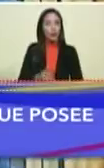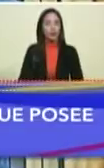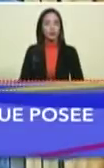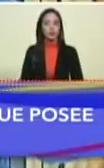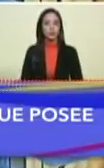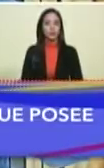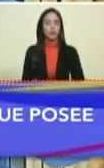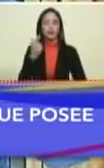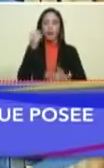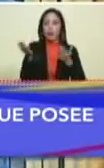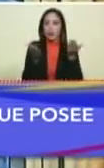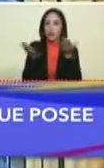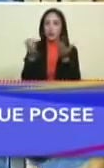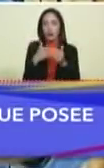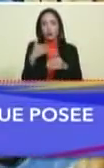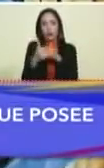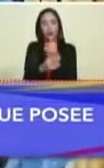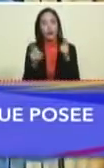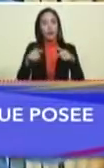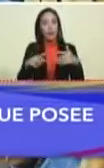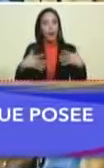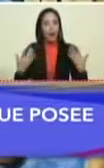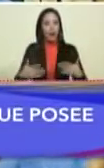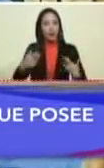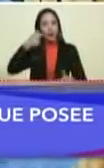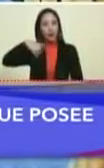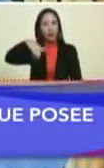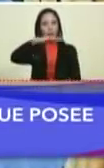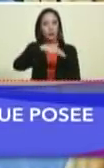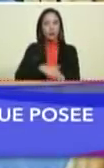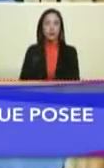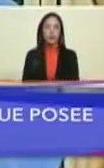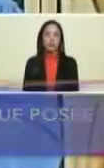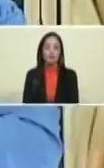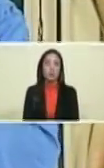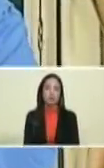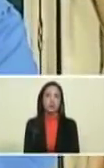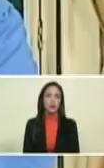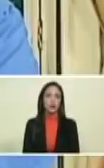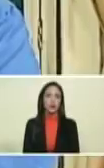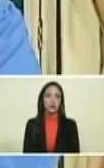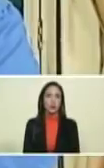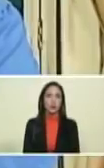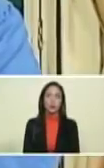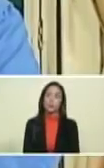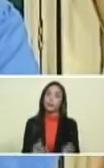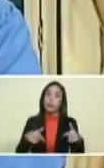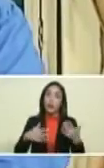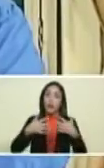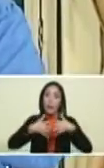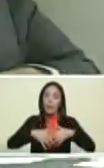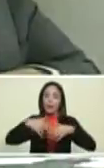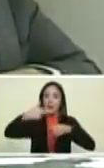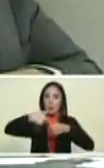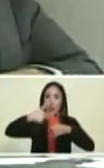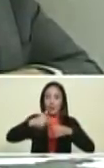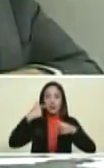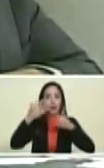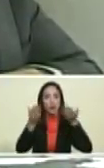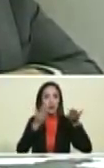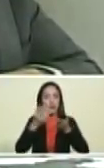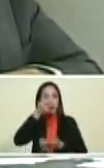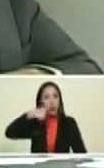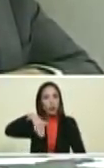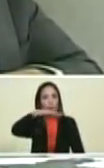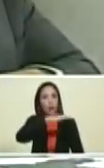El servicio y la felicidad de nuestro pueblo. PDVSA al servicio del pueblo de Venezuela. Ese es el